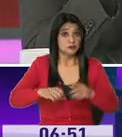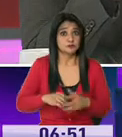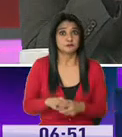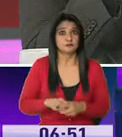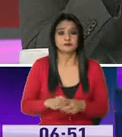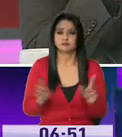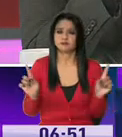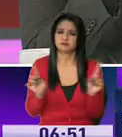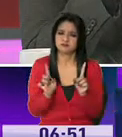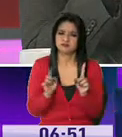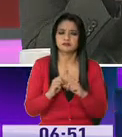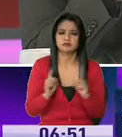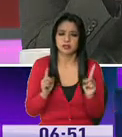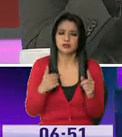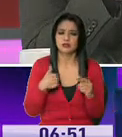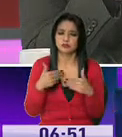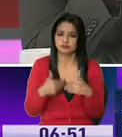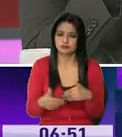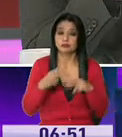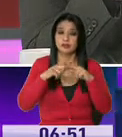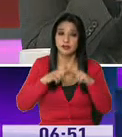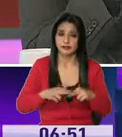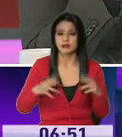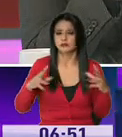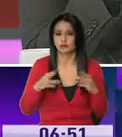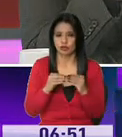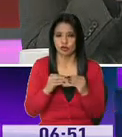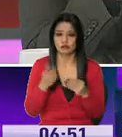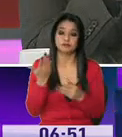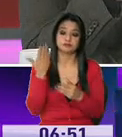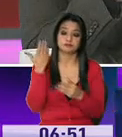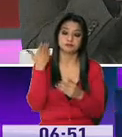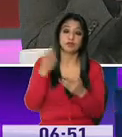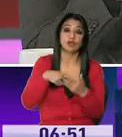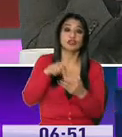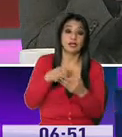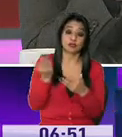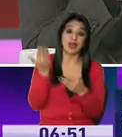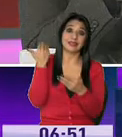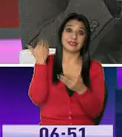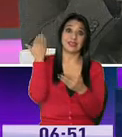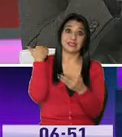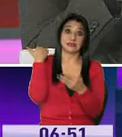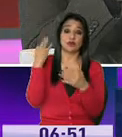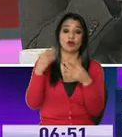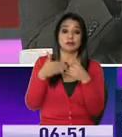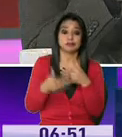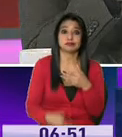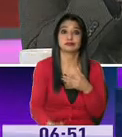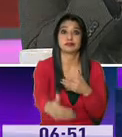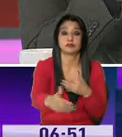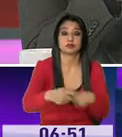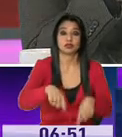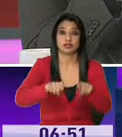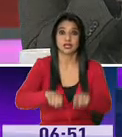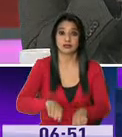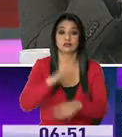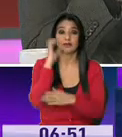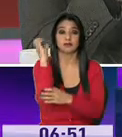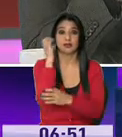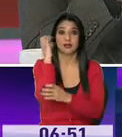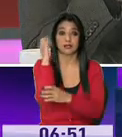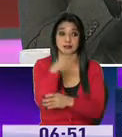Sí, eso está plenamente determinado en el informe, ellos y los oferentes y todas las cosas que están relacionadas directamente con esta contratación emergente. En este caso,